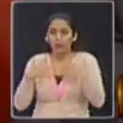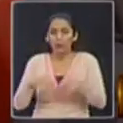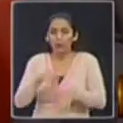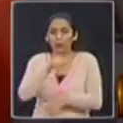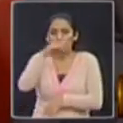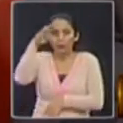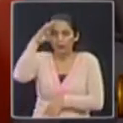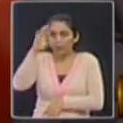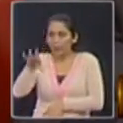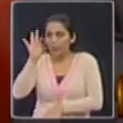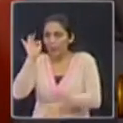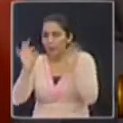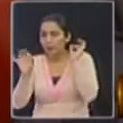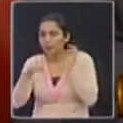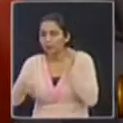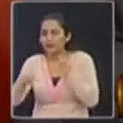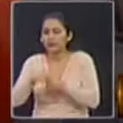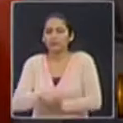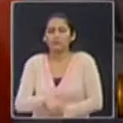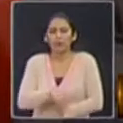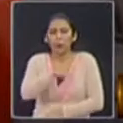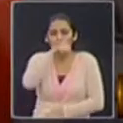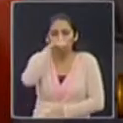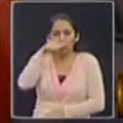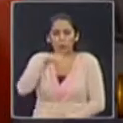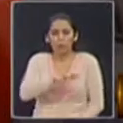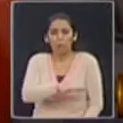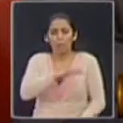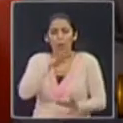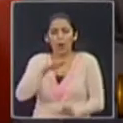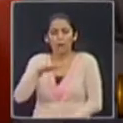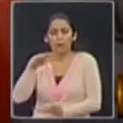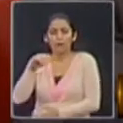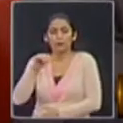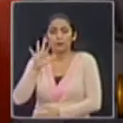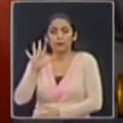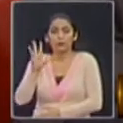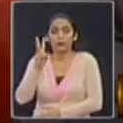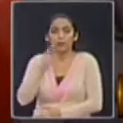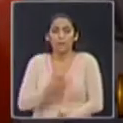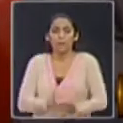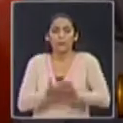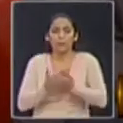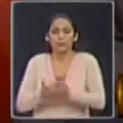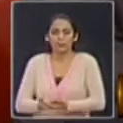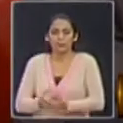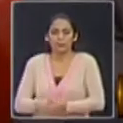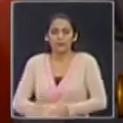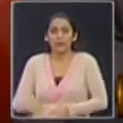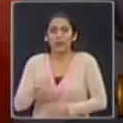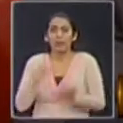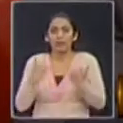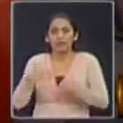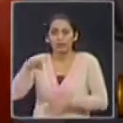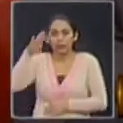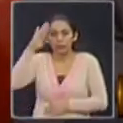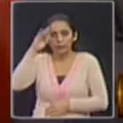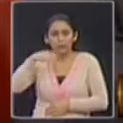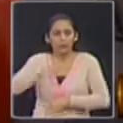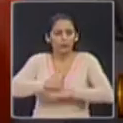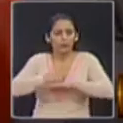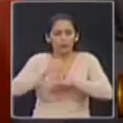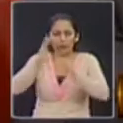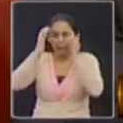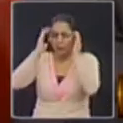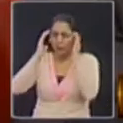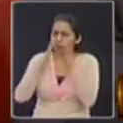ministro del Interior, César Navas. La cifra preocupa al gobierno nacional, por lo que concentrará su atención en combatir a las estructuras